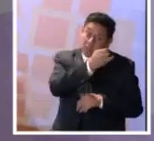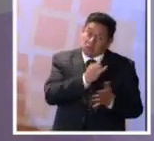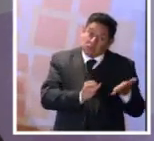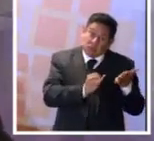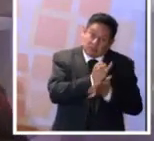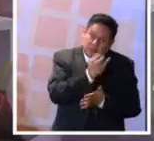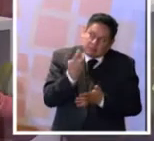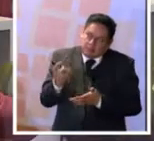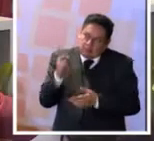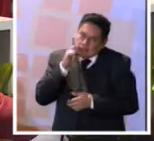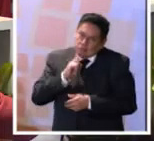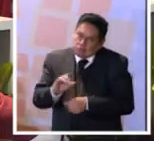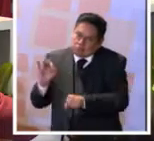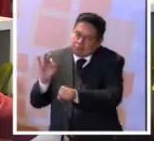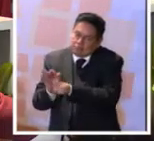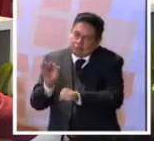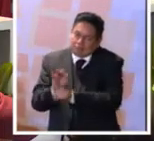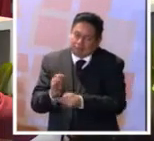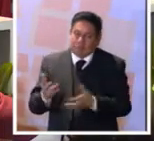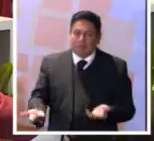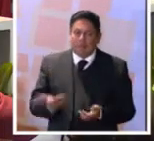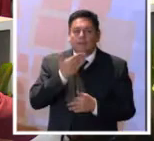las mujeres. Muchas gracias. Gracias,